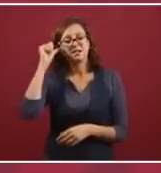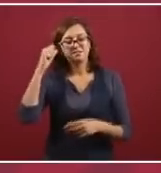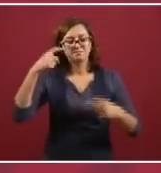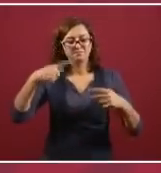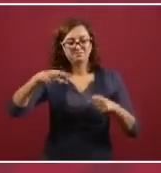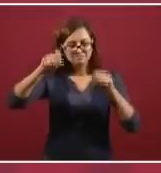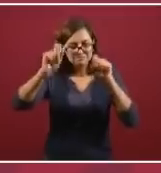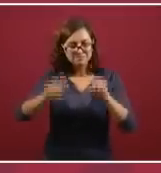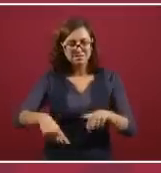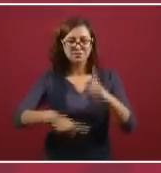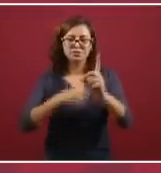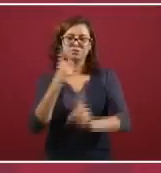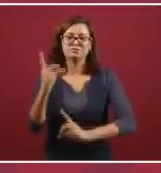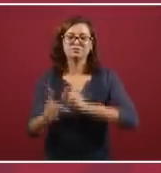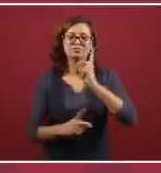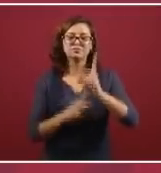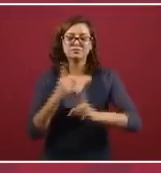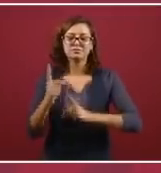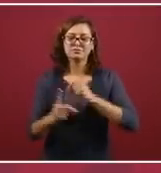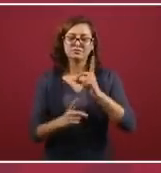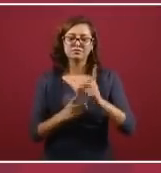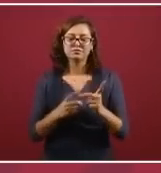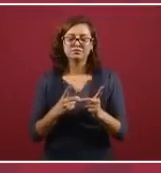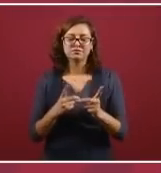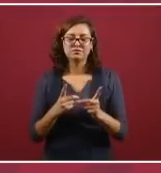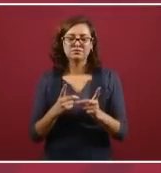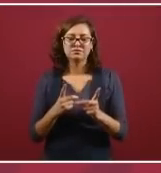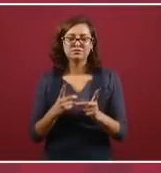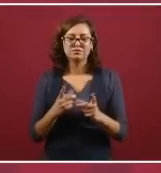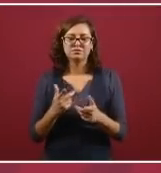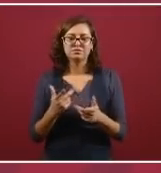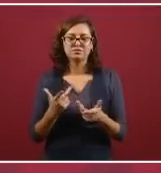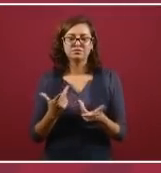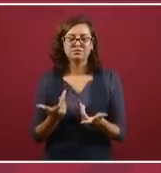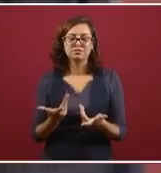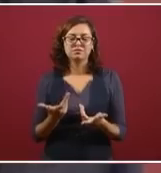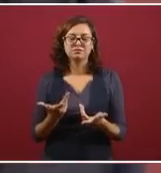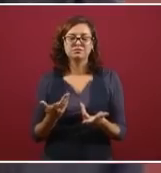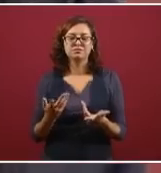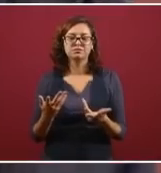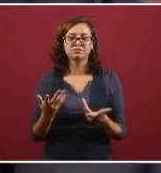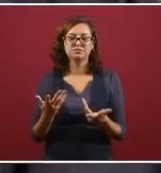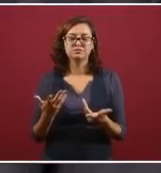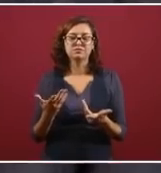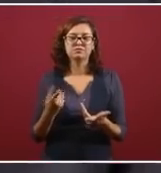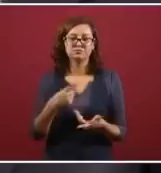deportistas le dieron una ovación,